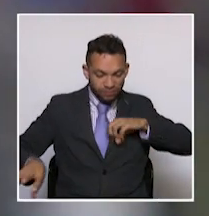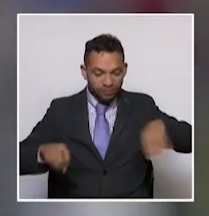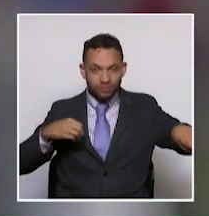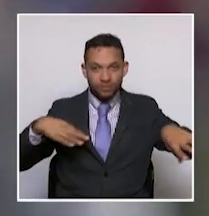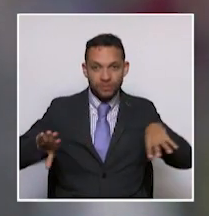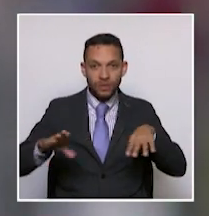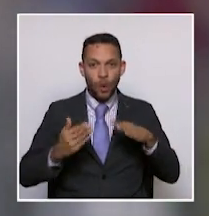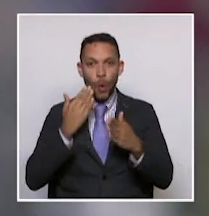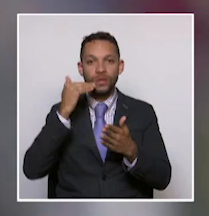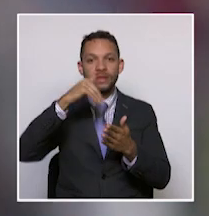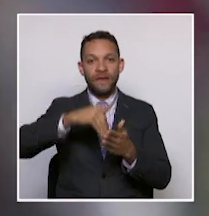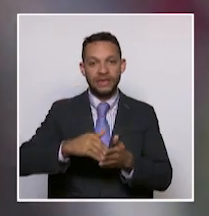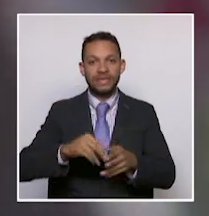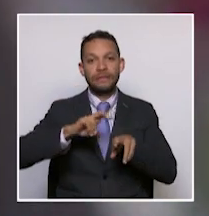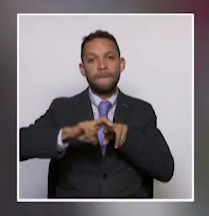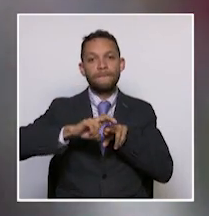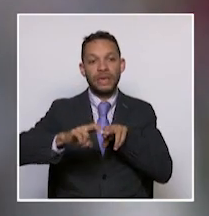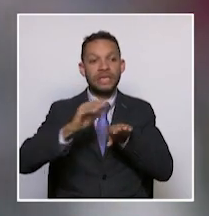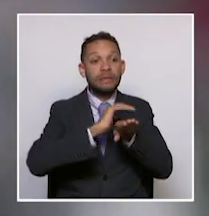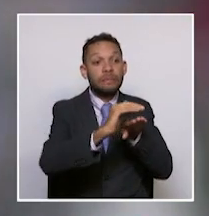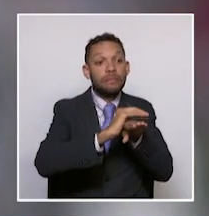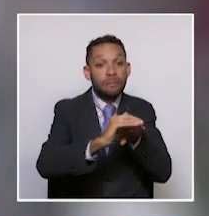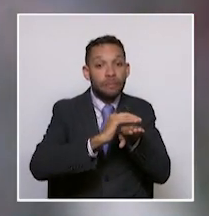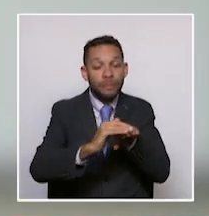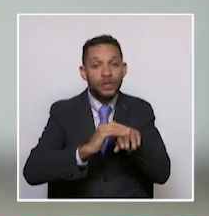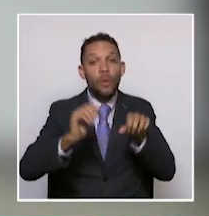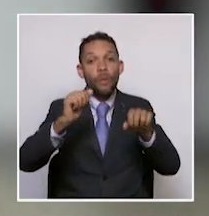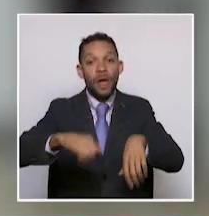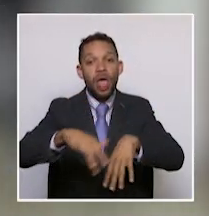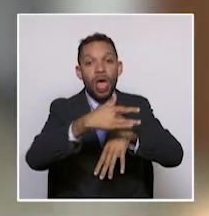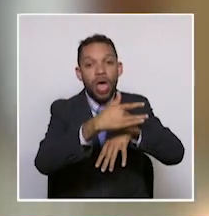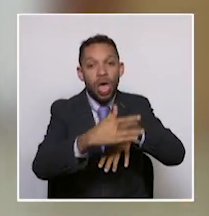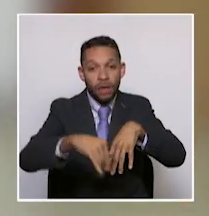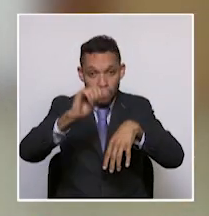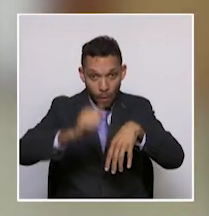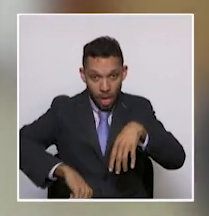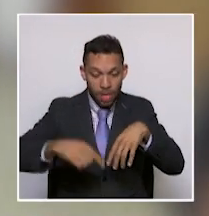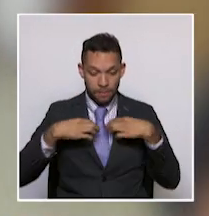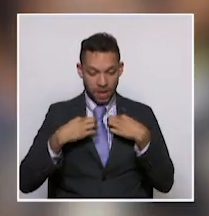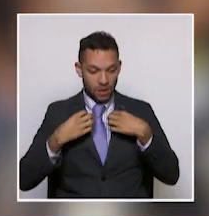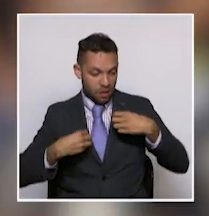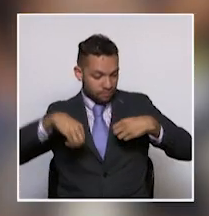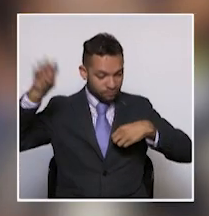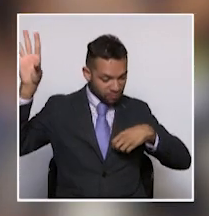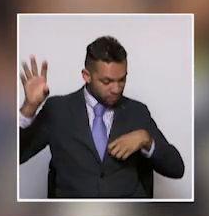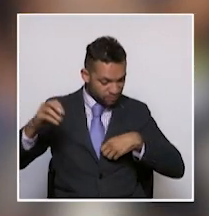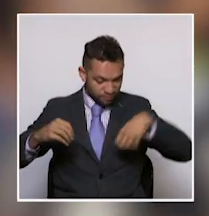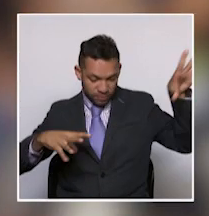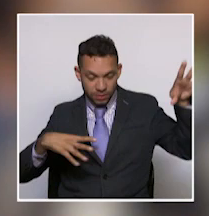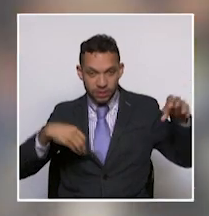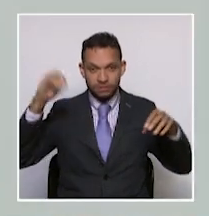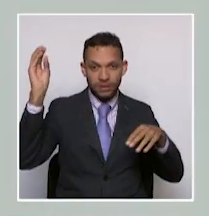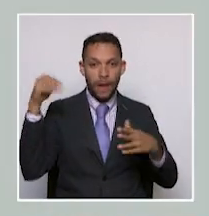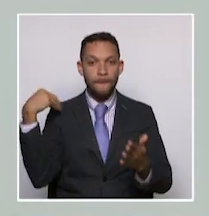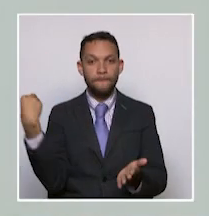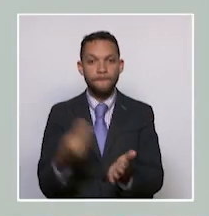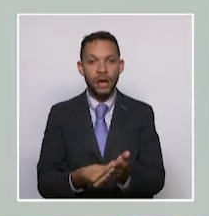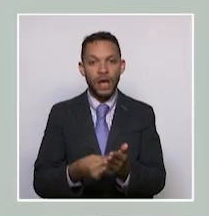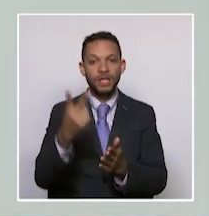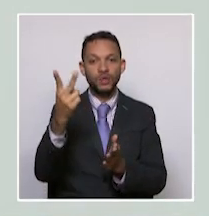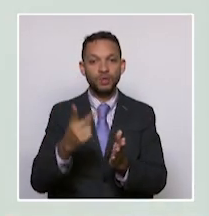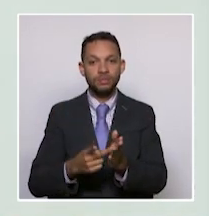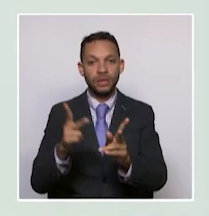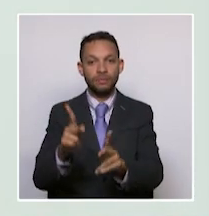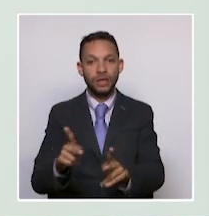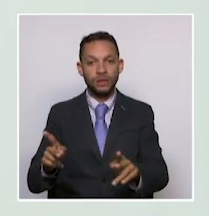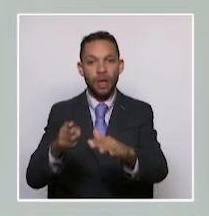nueva chiquiteca, donde invitaban a presenciar desnudos en una finca cercana a la ciudad de Manizales. Las entradas tienen un valor en promedio de 2.000 pesos para